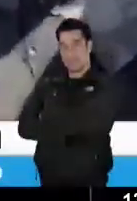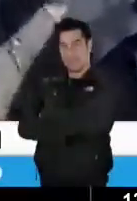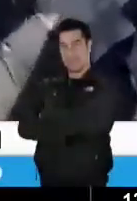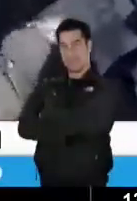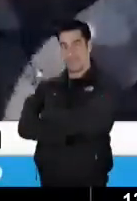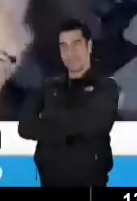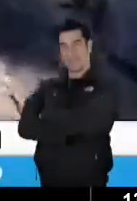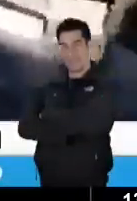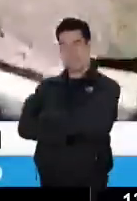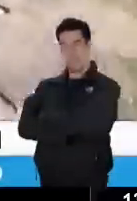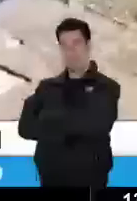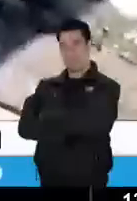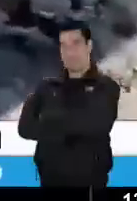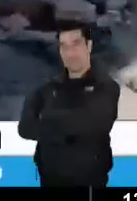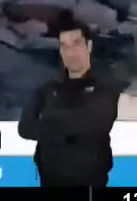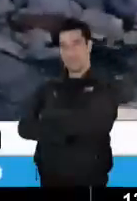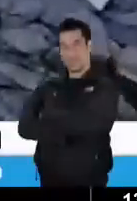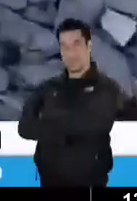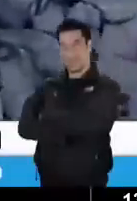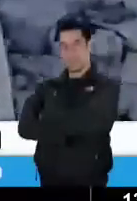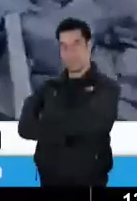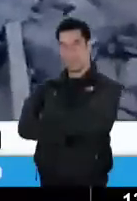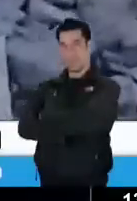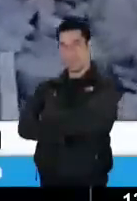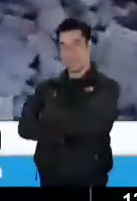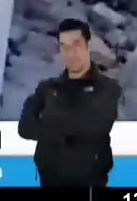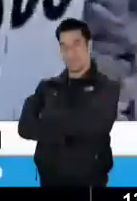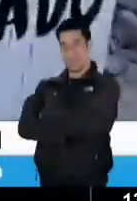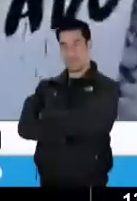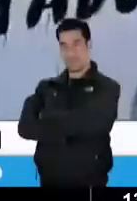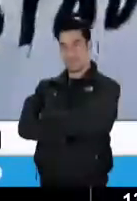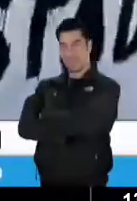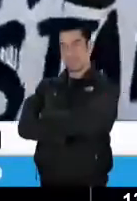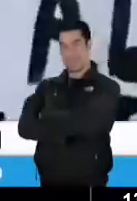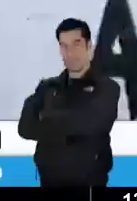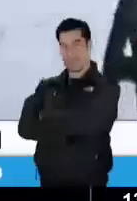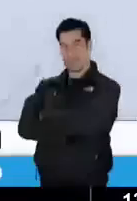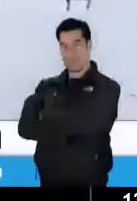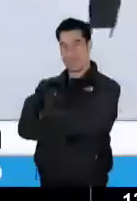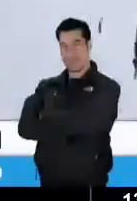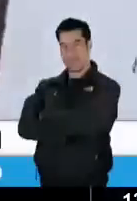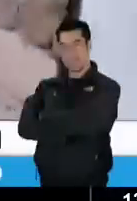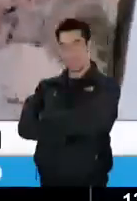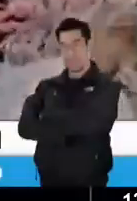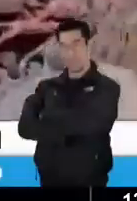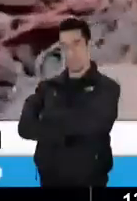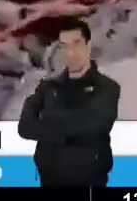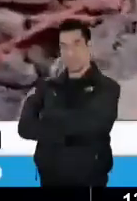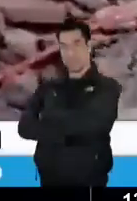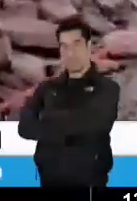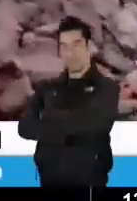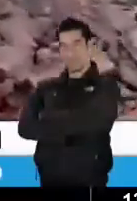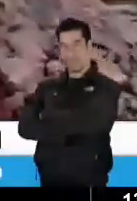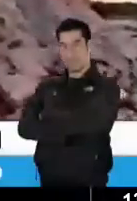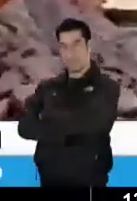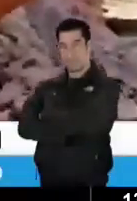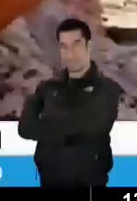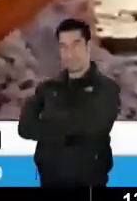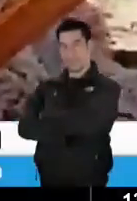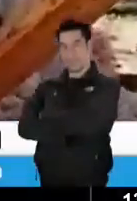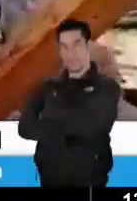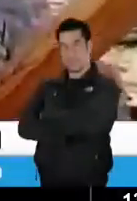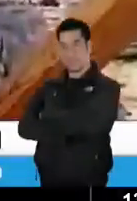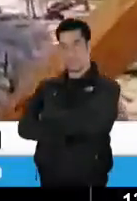cuentas. Todas estas circunstancias movilizaron, por supuesto, nuestra atención. Llegamos al lugar, estuvimos conversando con algunos vecinos del sector